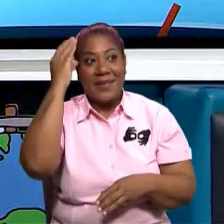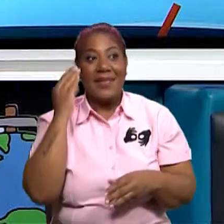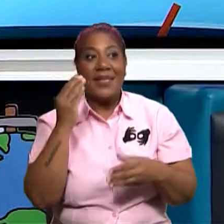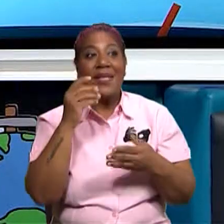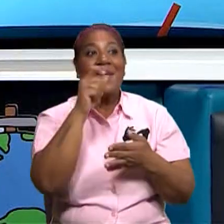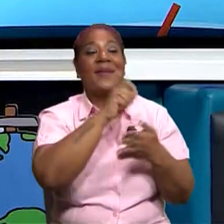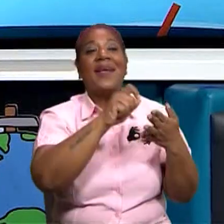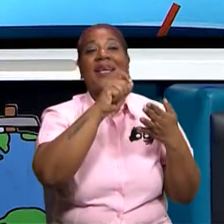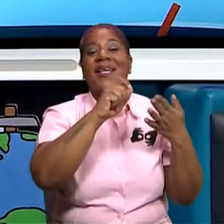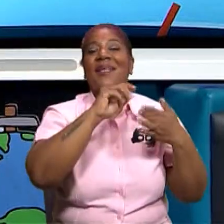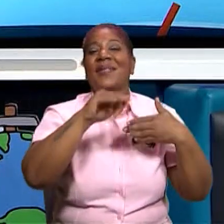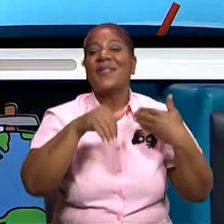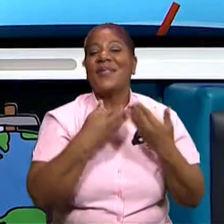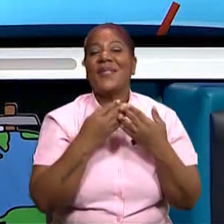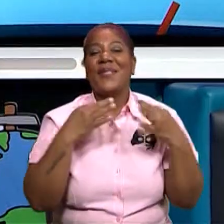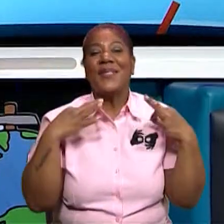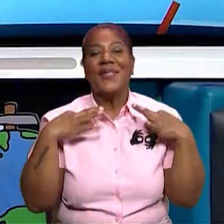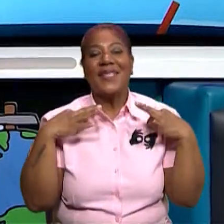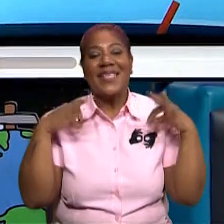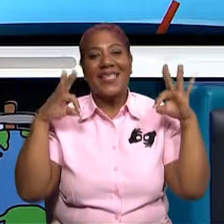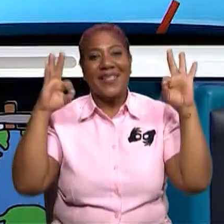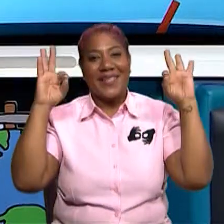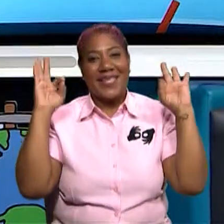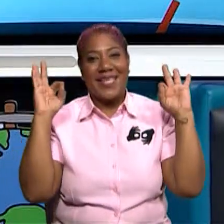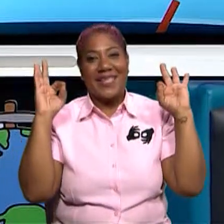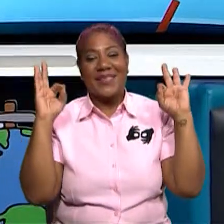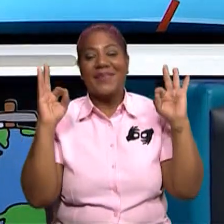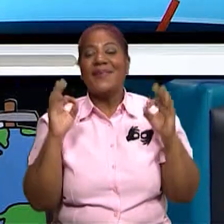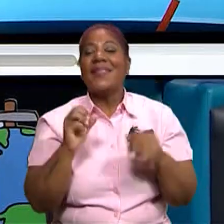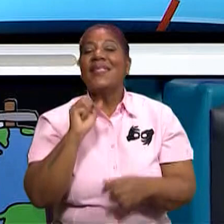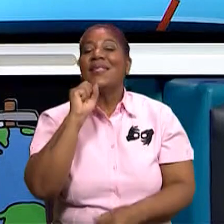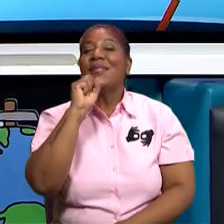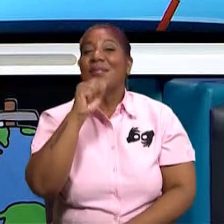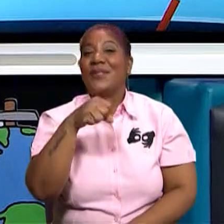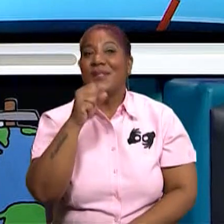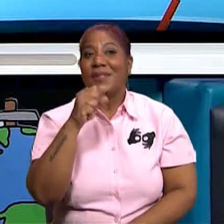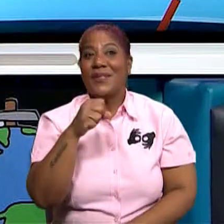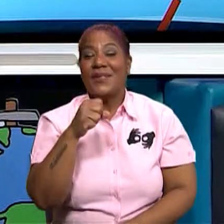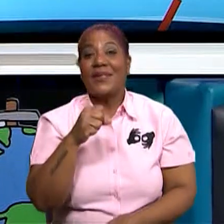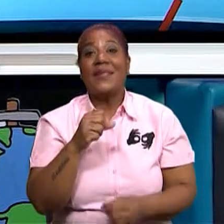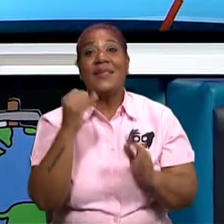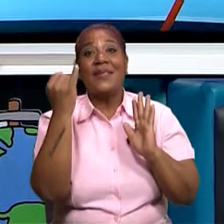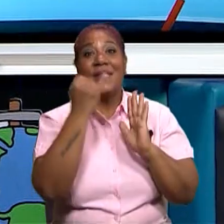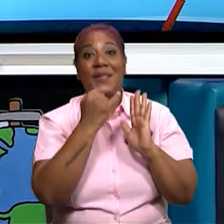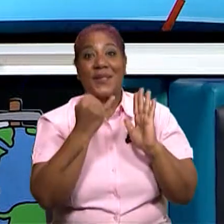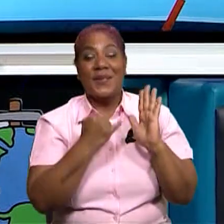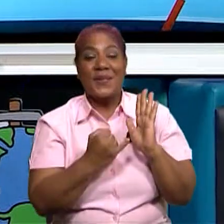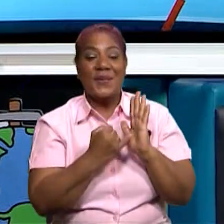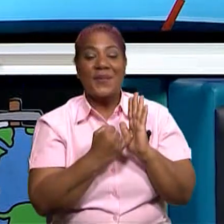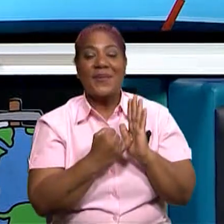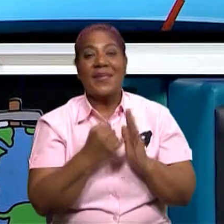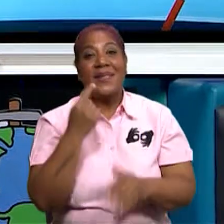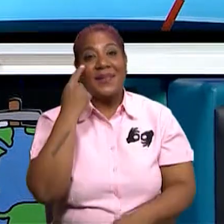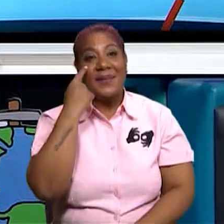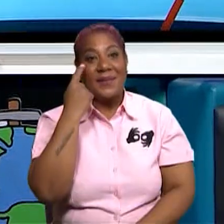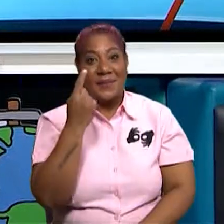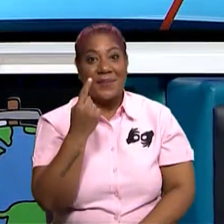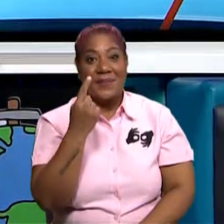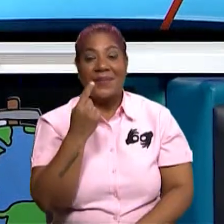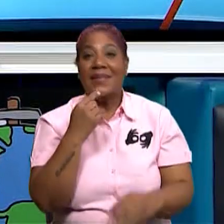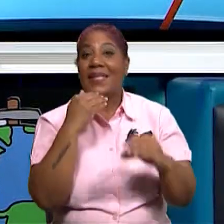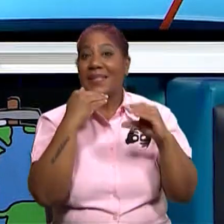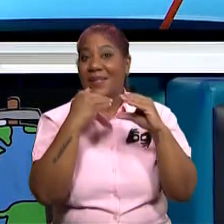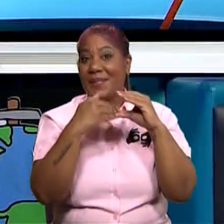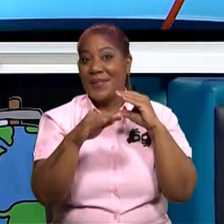van a seleccionar las suyas y pueden hacerlo con palabras o pueden utilizar también imágenes que lo representen. Luego lo comparten